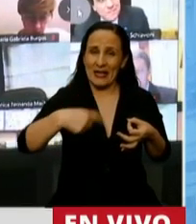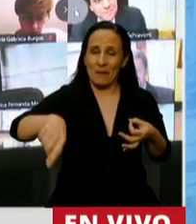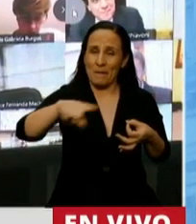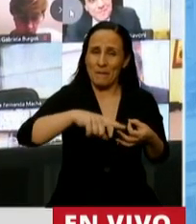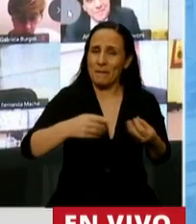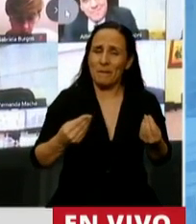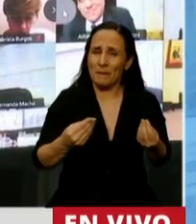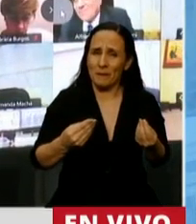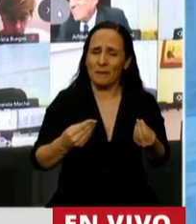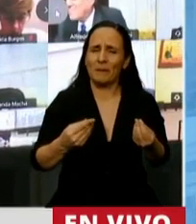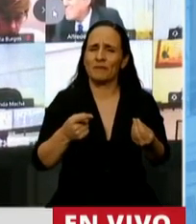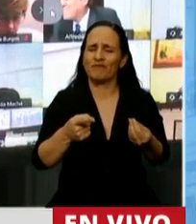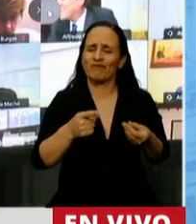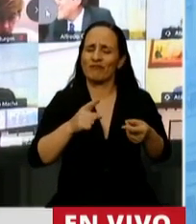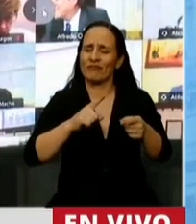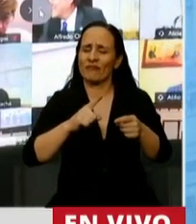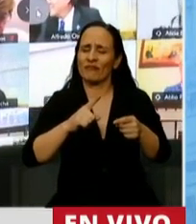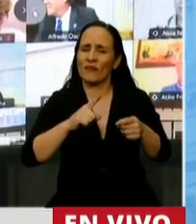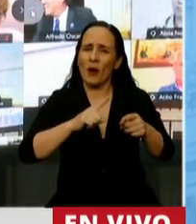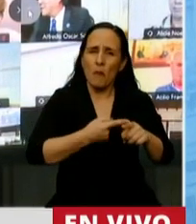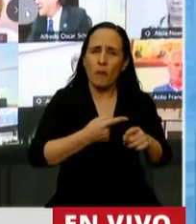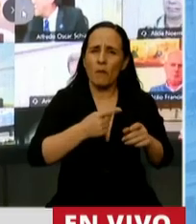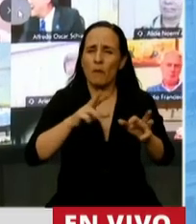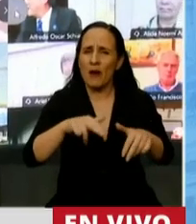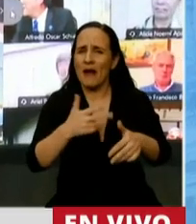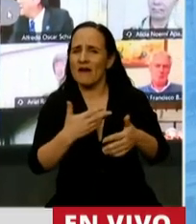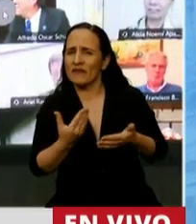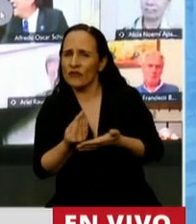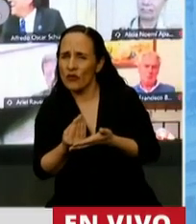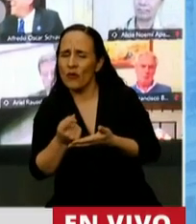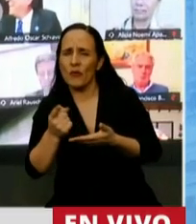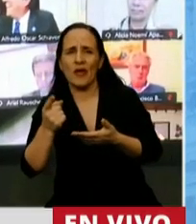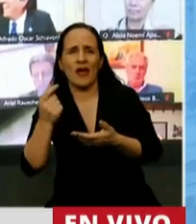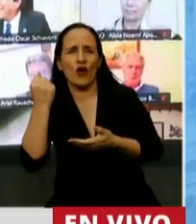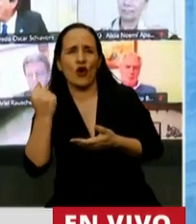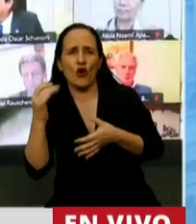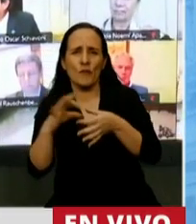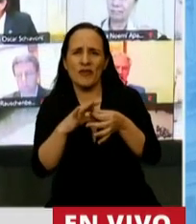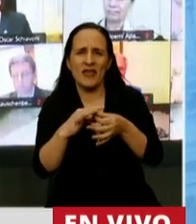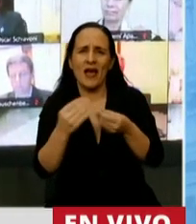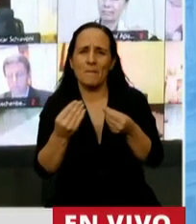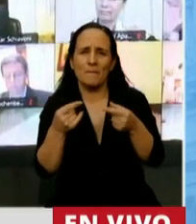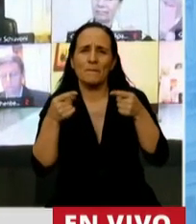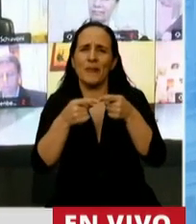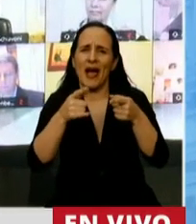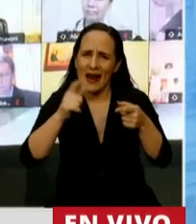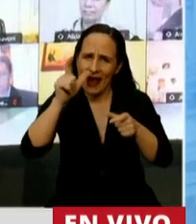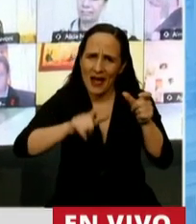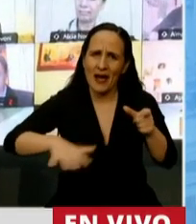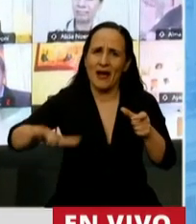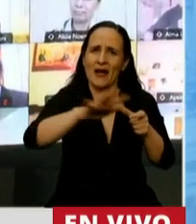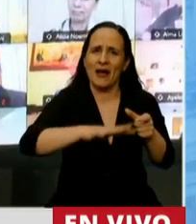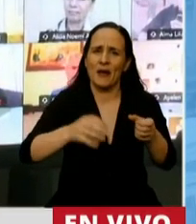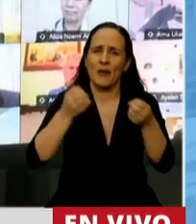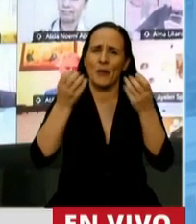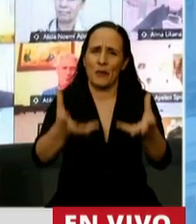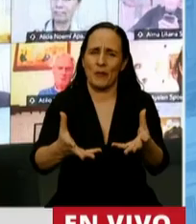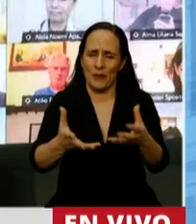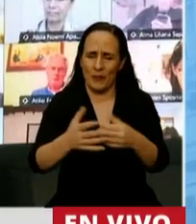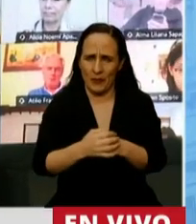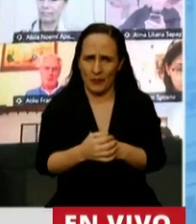esencia, su fundamento, su raíz, es una decisión política. Estoy convencido, señor presidente, que